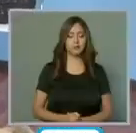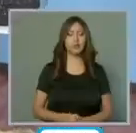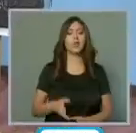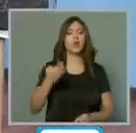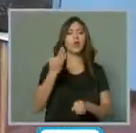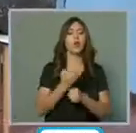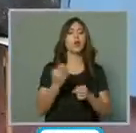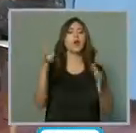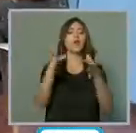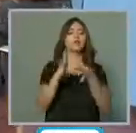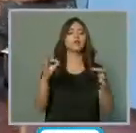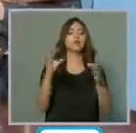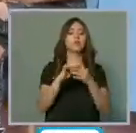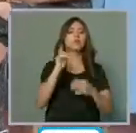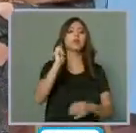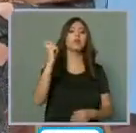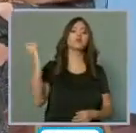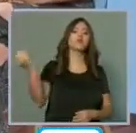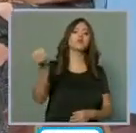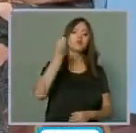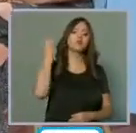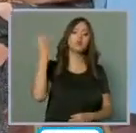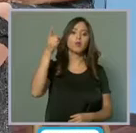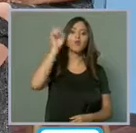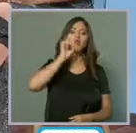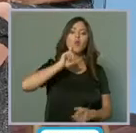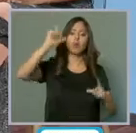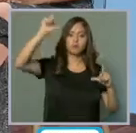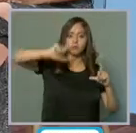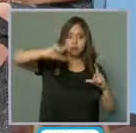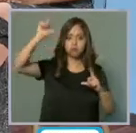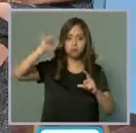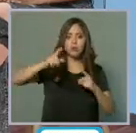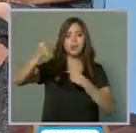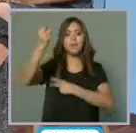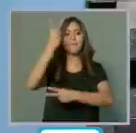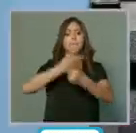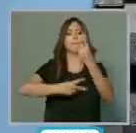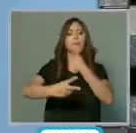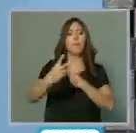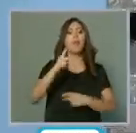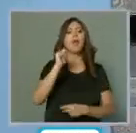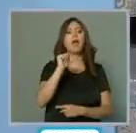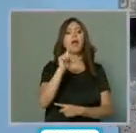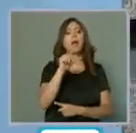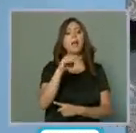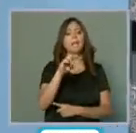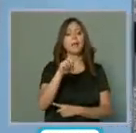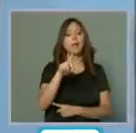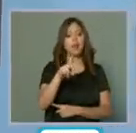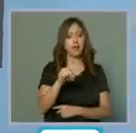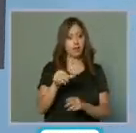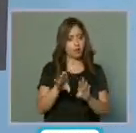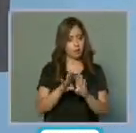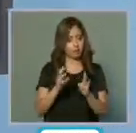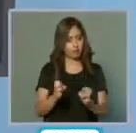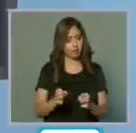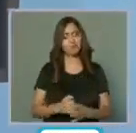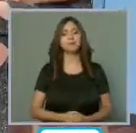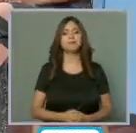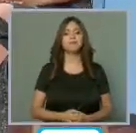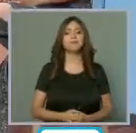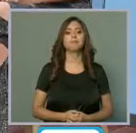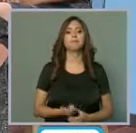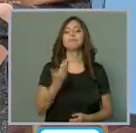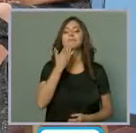Y para platicar acerca de este coloquio de mujeres fotógrafas, está con nosotros, por supuesto, Almendra Hernández. ¿Cómo estás? Bien, ¿ustedes qué tal? Muy